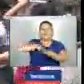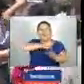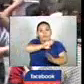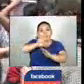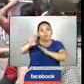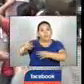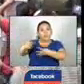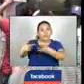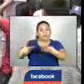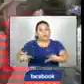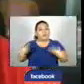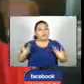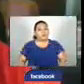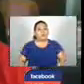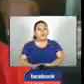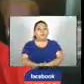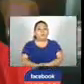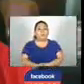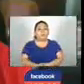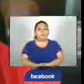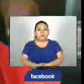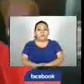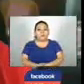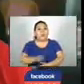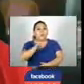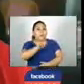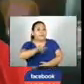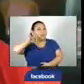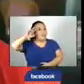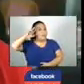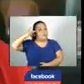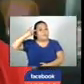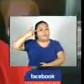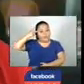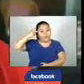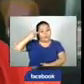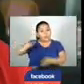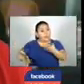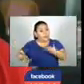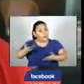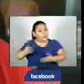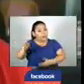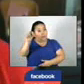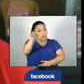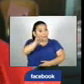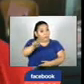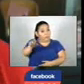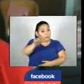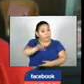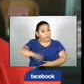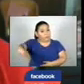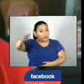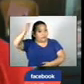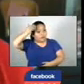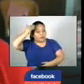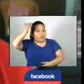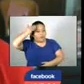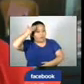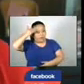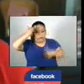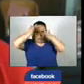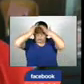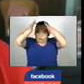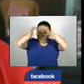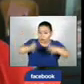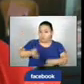de los derechos humanos. Todo hace indicar que en las próximas semanas se estarán conociendo nuevas